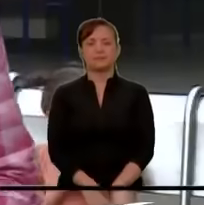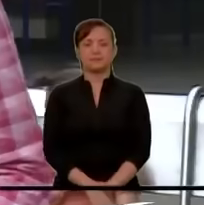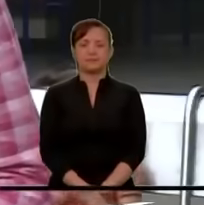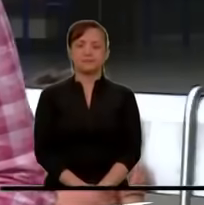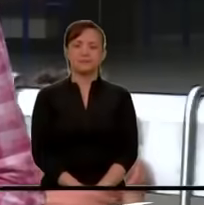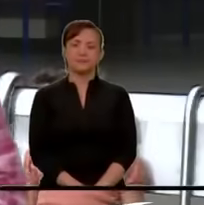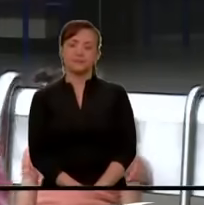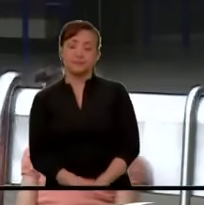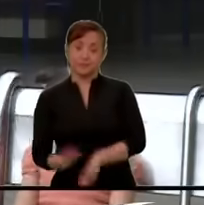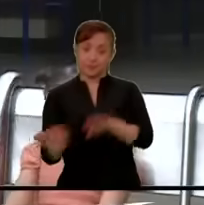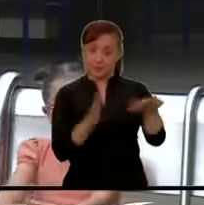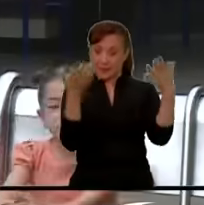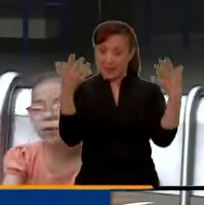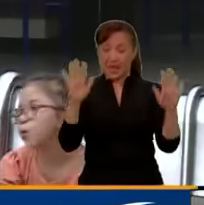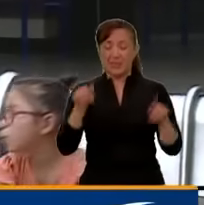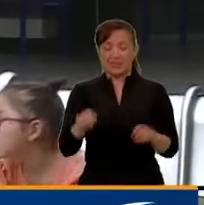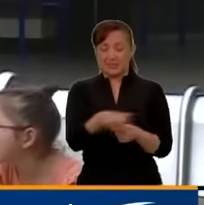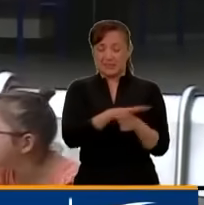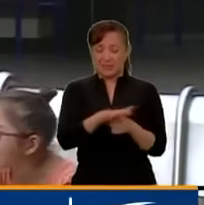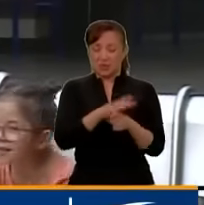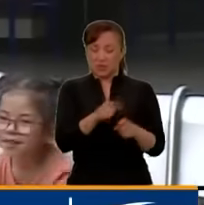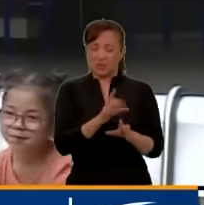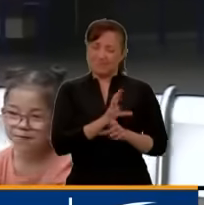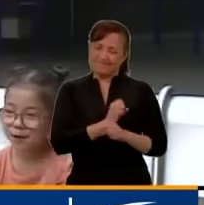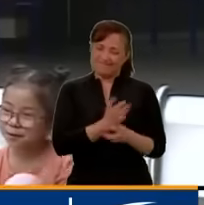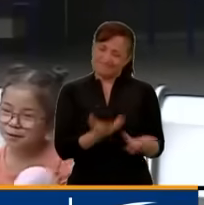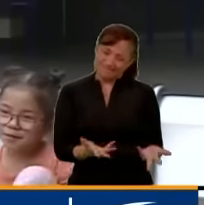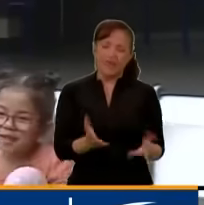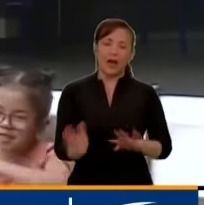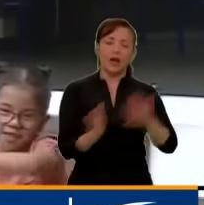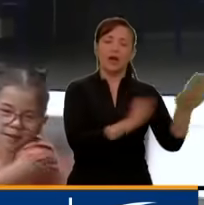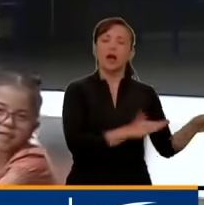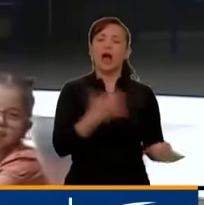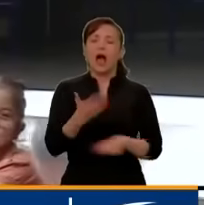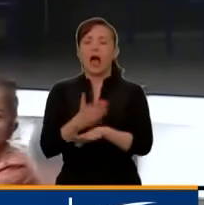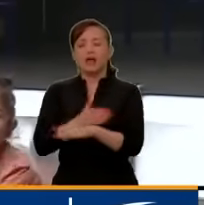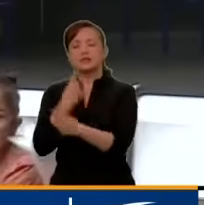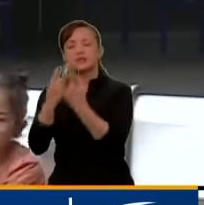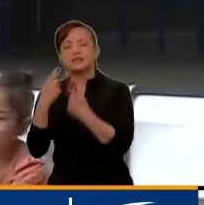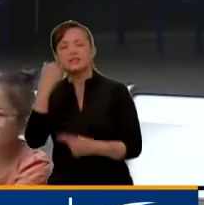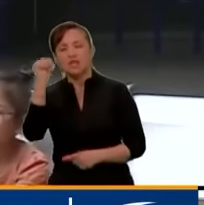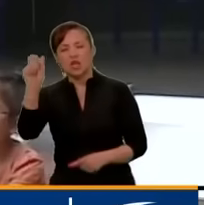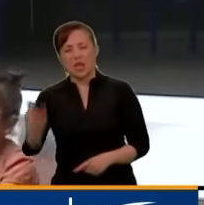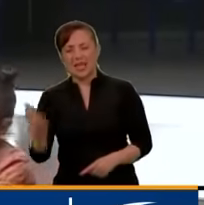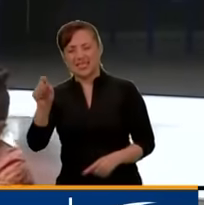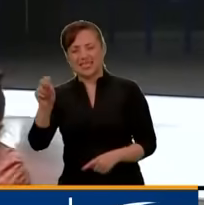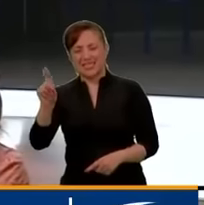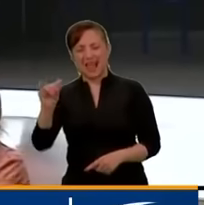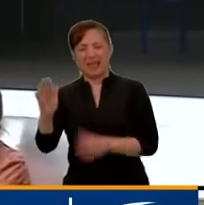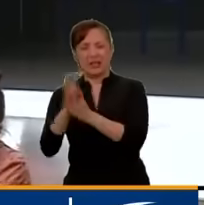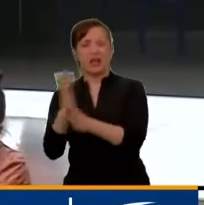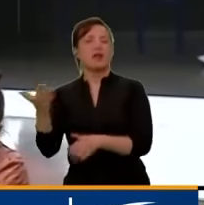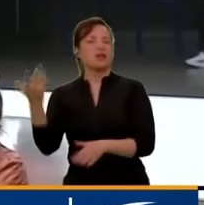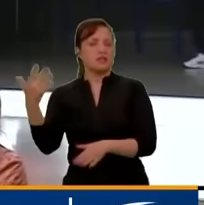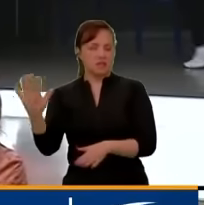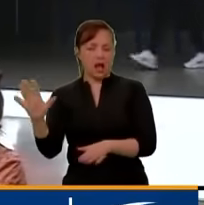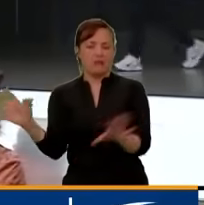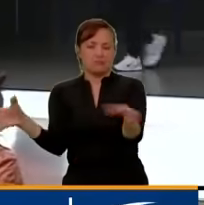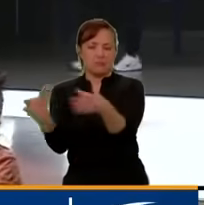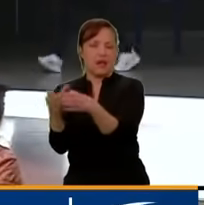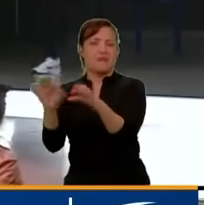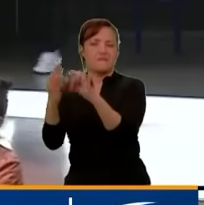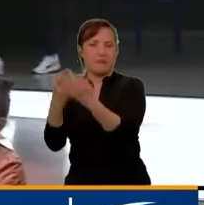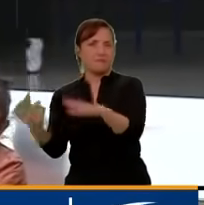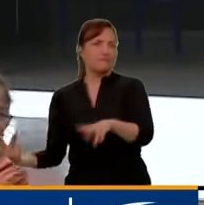Y después de esta amarga experiencia, hace pocos minutos pudimos conversar con doña Sandra y ella ya está reunida con su